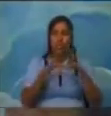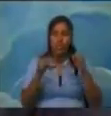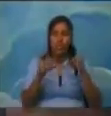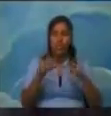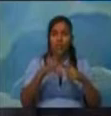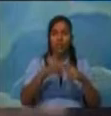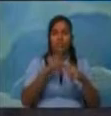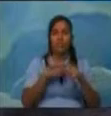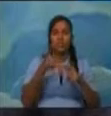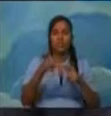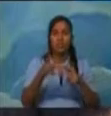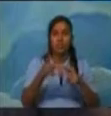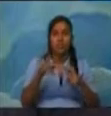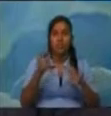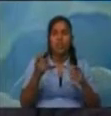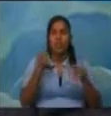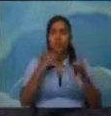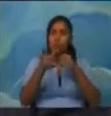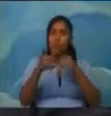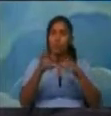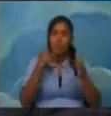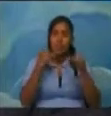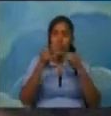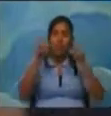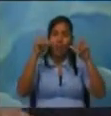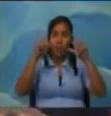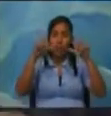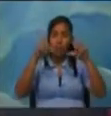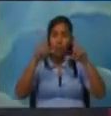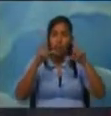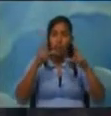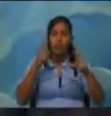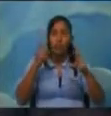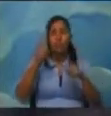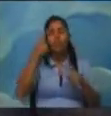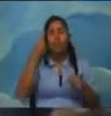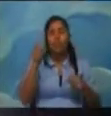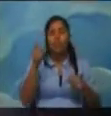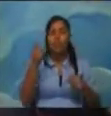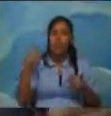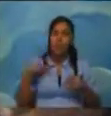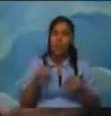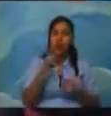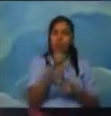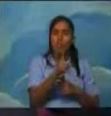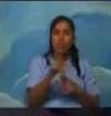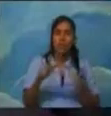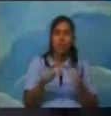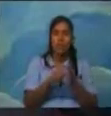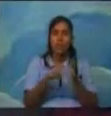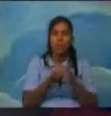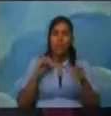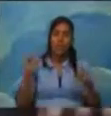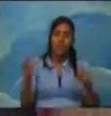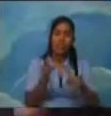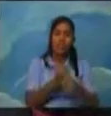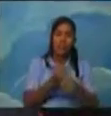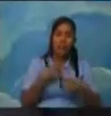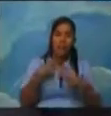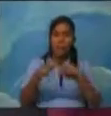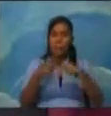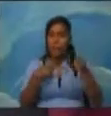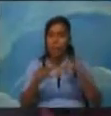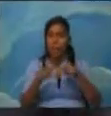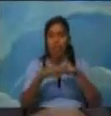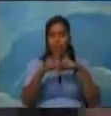resulta que hasta por fin que se le terminaron las fotografías, pero por allá había una donde él se encontraba vendiendo empanaditas, no